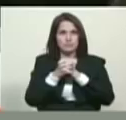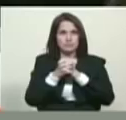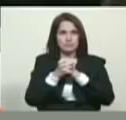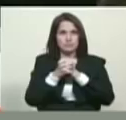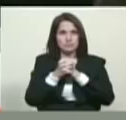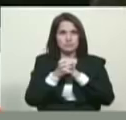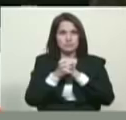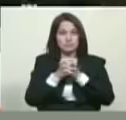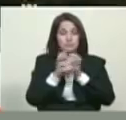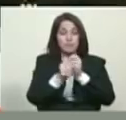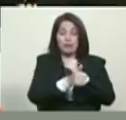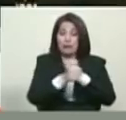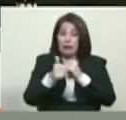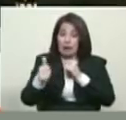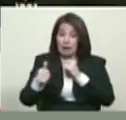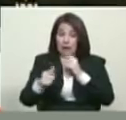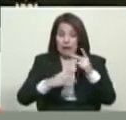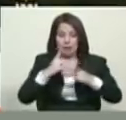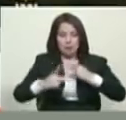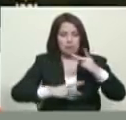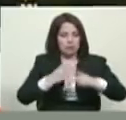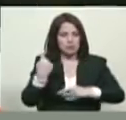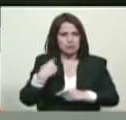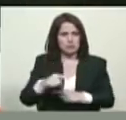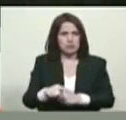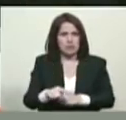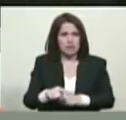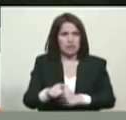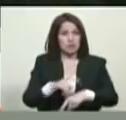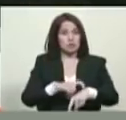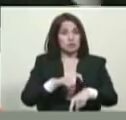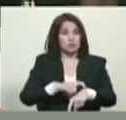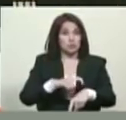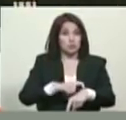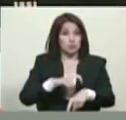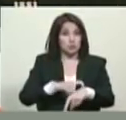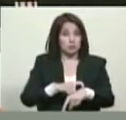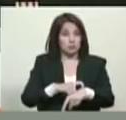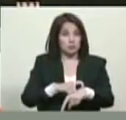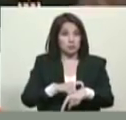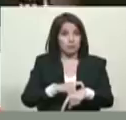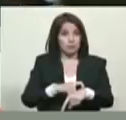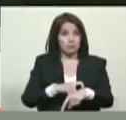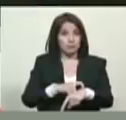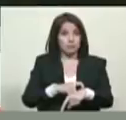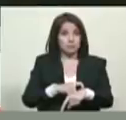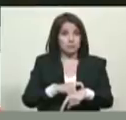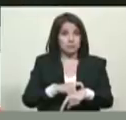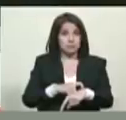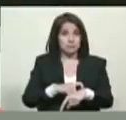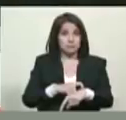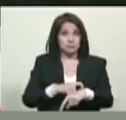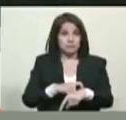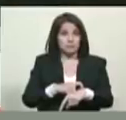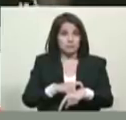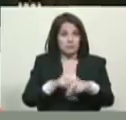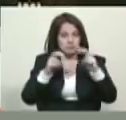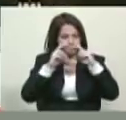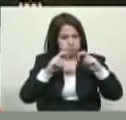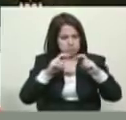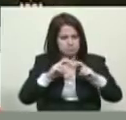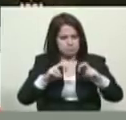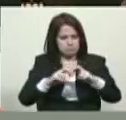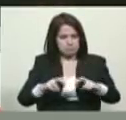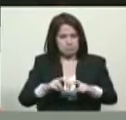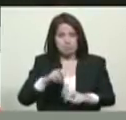Cada proceso tiene su tiempo. Tal vez en aquel tiempo era muy diferente. Pero si revisamos la historia de este